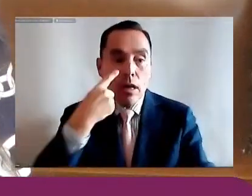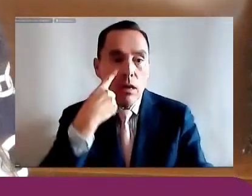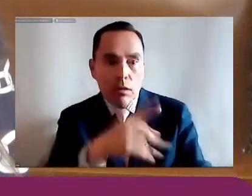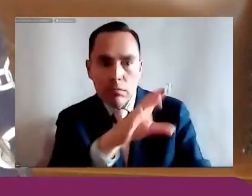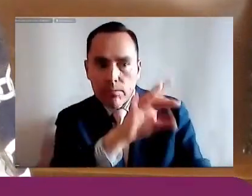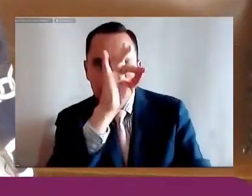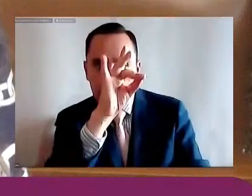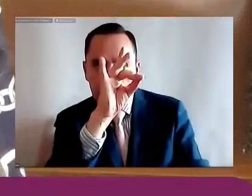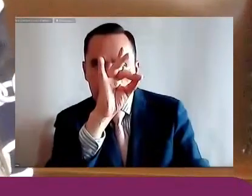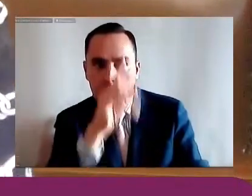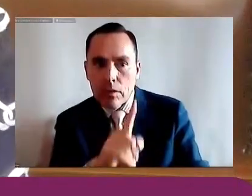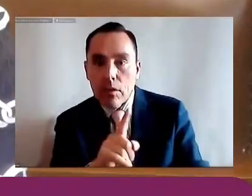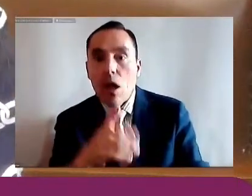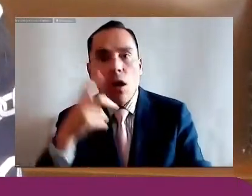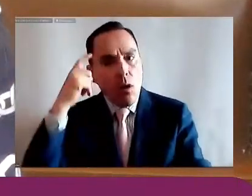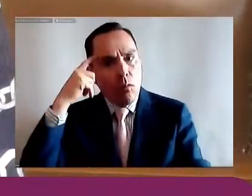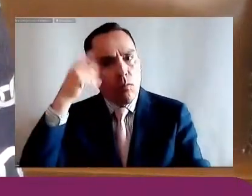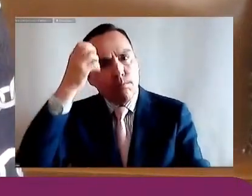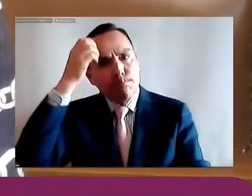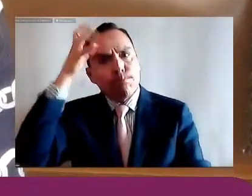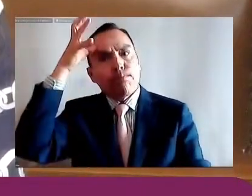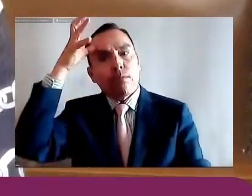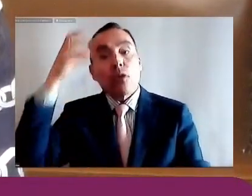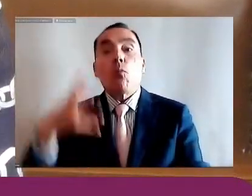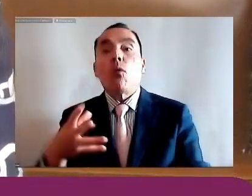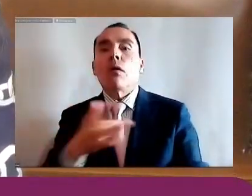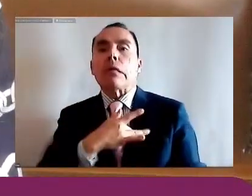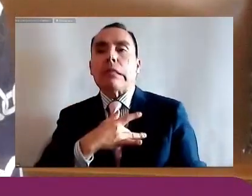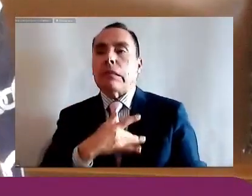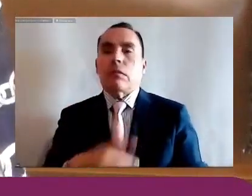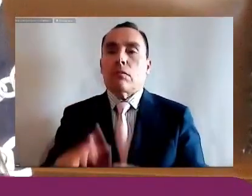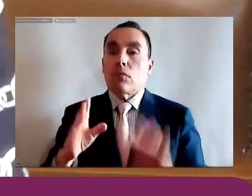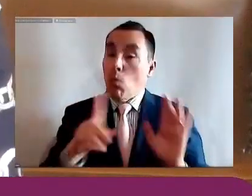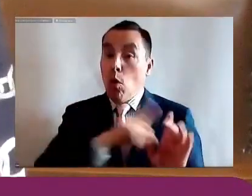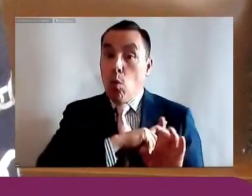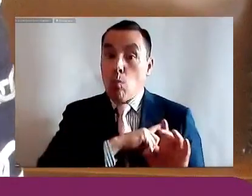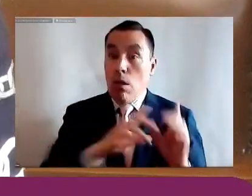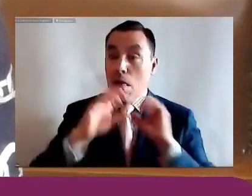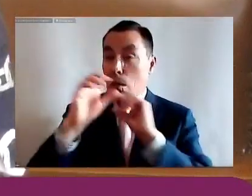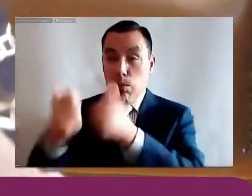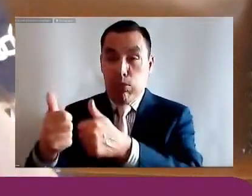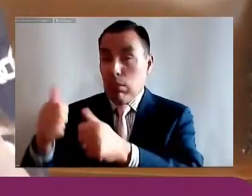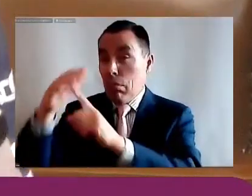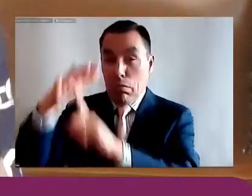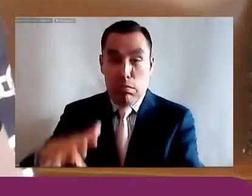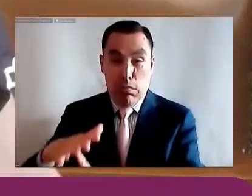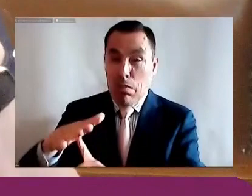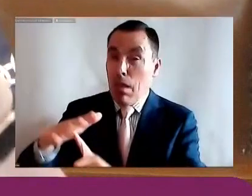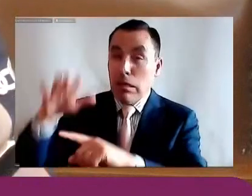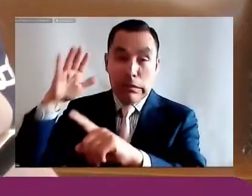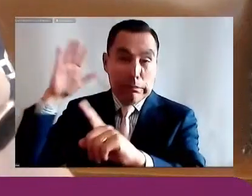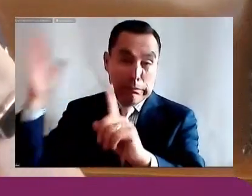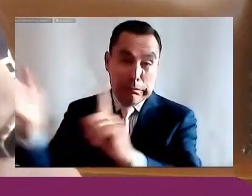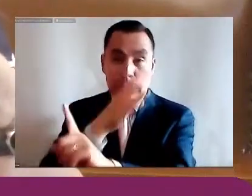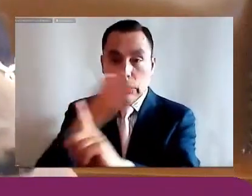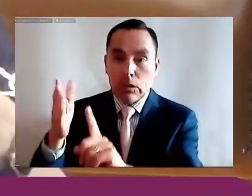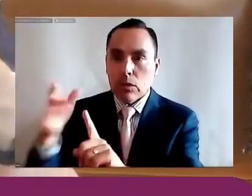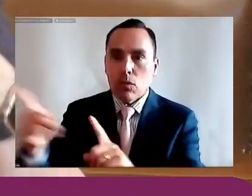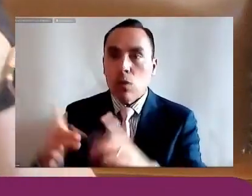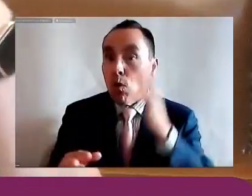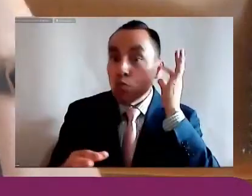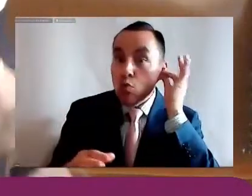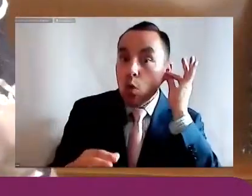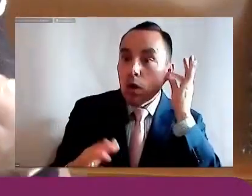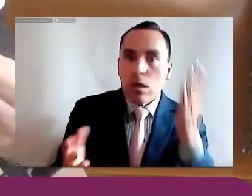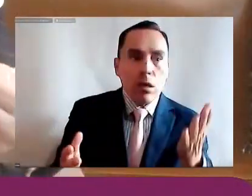ciertas experiencias como daño cuando son exclusivamente o mayoritariamente femeninas, ¿verdad?, y no